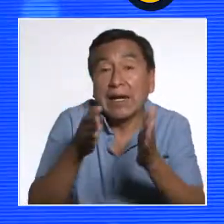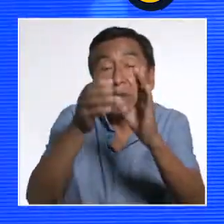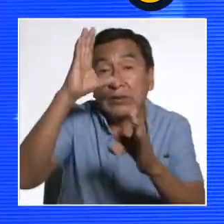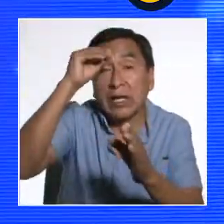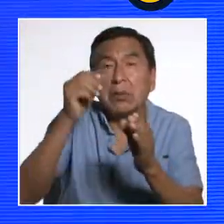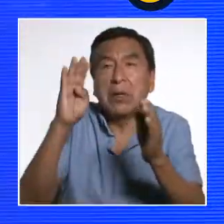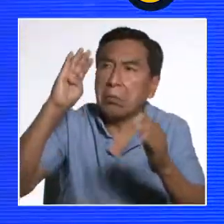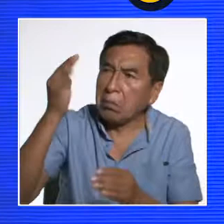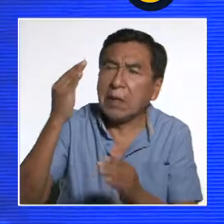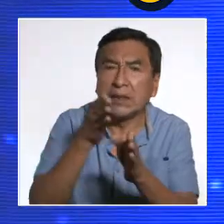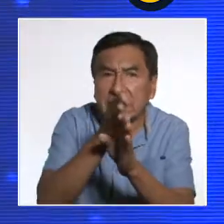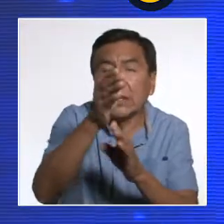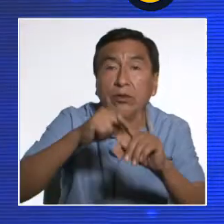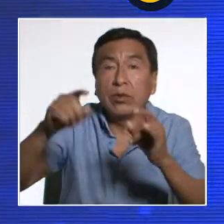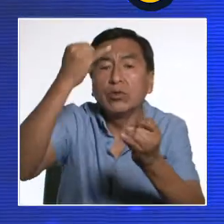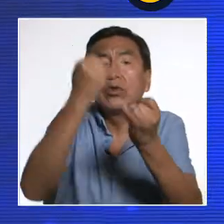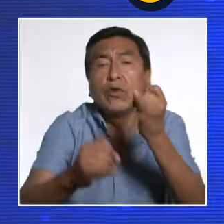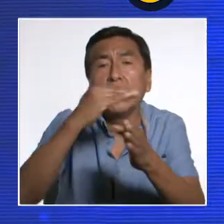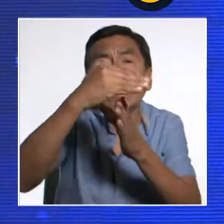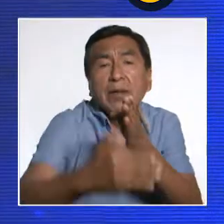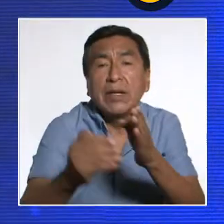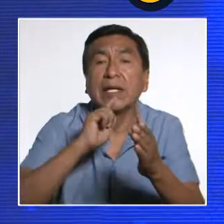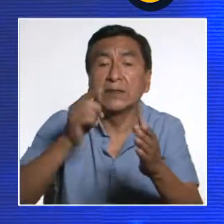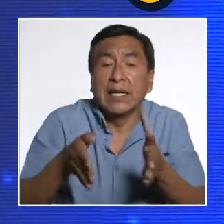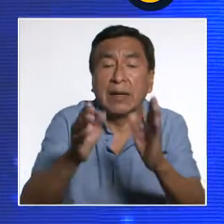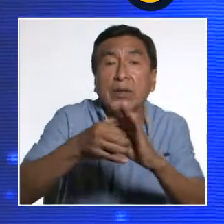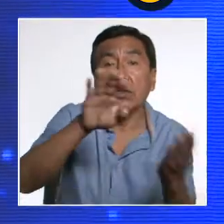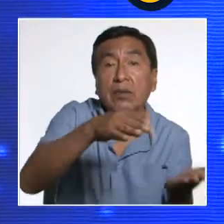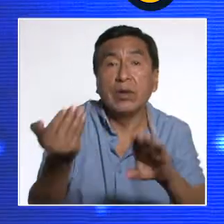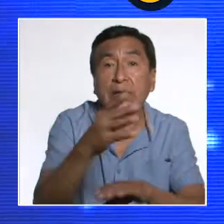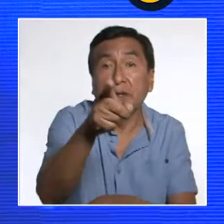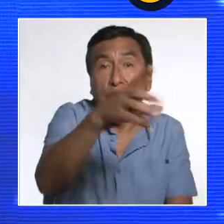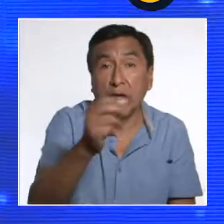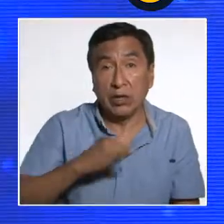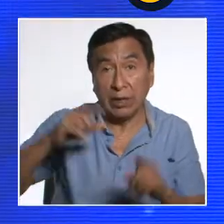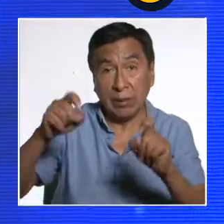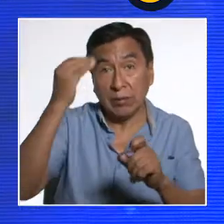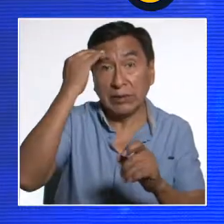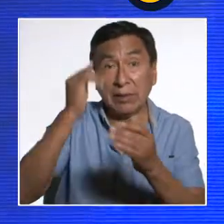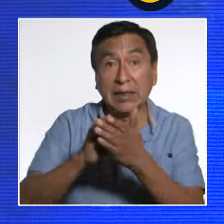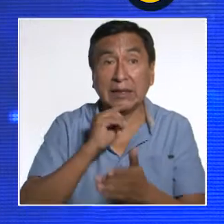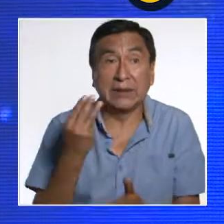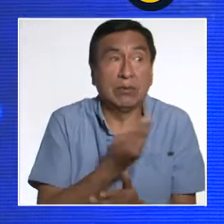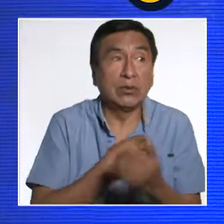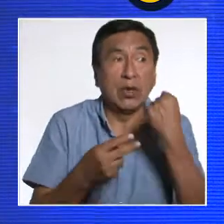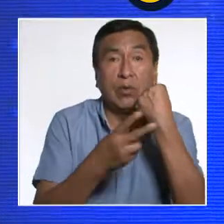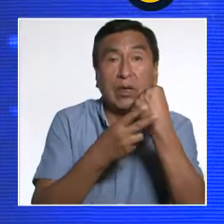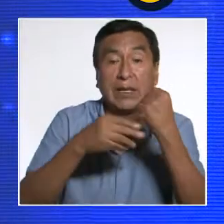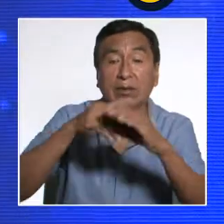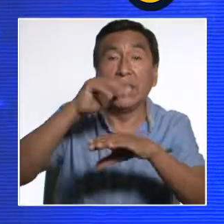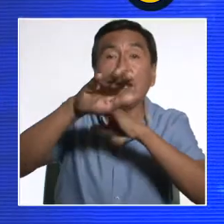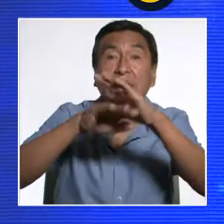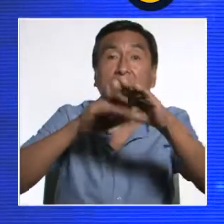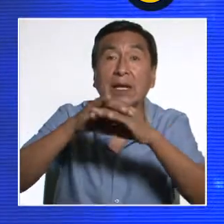rectos, pero su fin es camino de muerte. Tú y yo debemos saber que estamos guardados en las manos